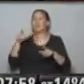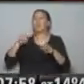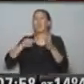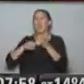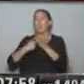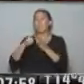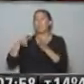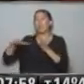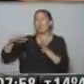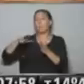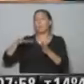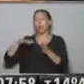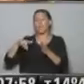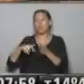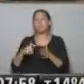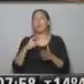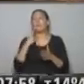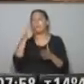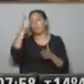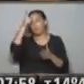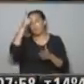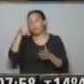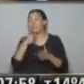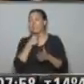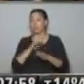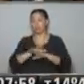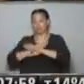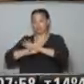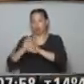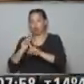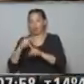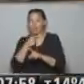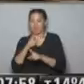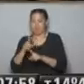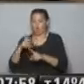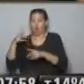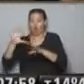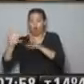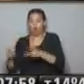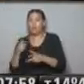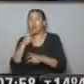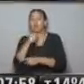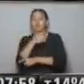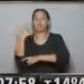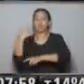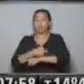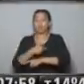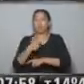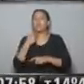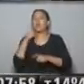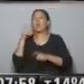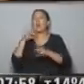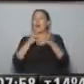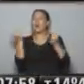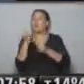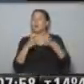capital de la provincia de Buenos Aires. Un policía que intentó impedir el robo fue baleado. Los vehículos llevaban ayuda para los damnificados